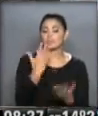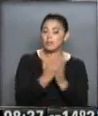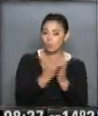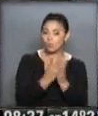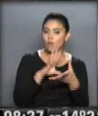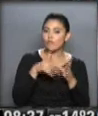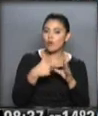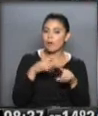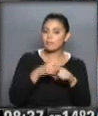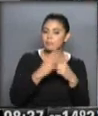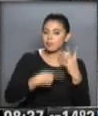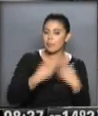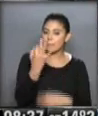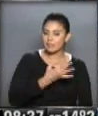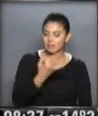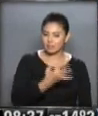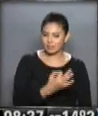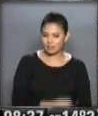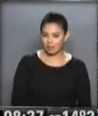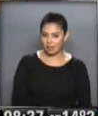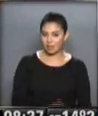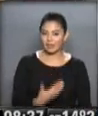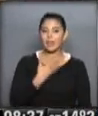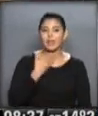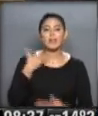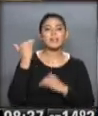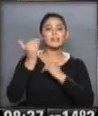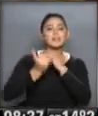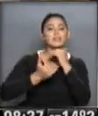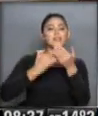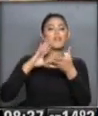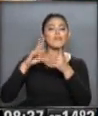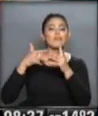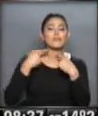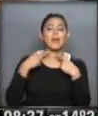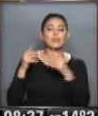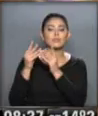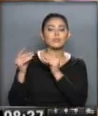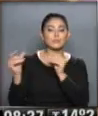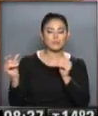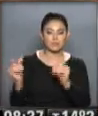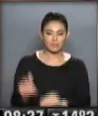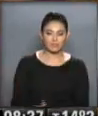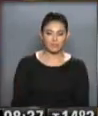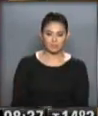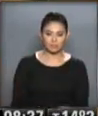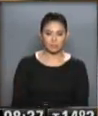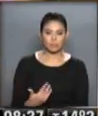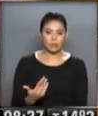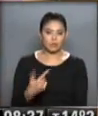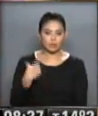estudio un método que desarrolla la voz para el lírico, con lo cual, bueno, es un acercamiento